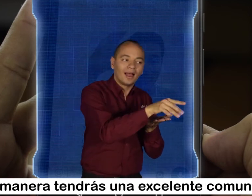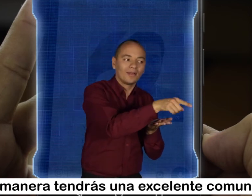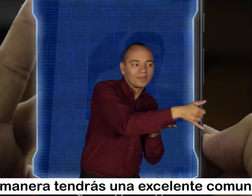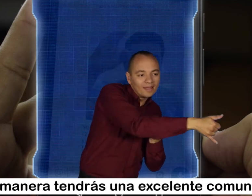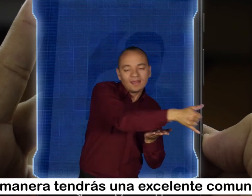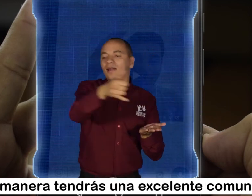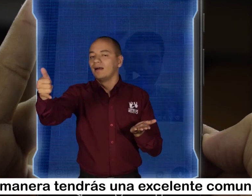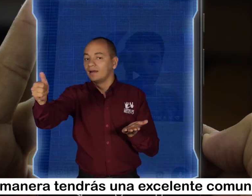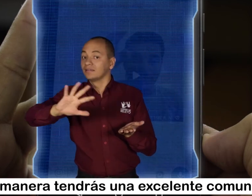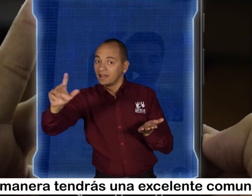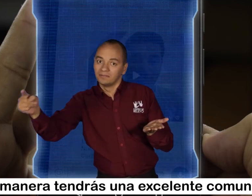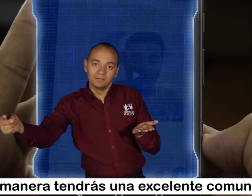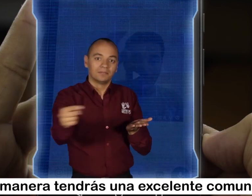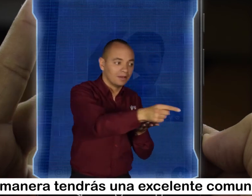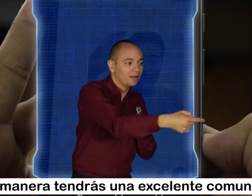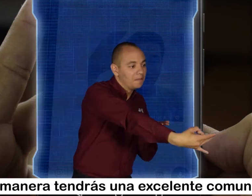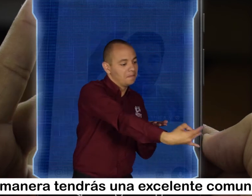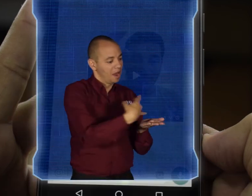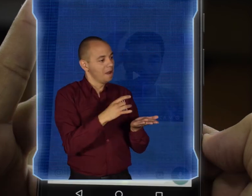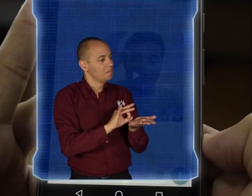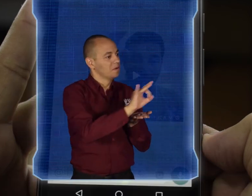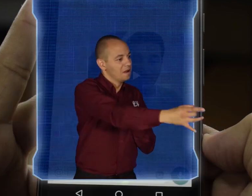tendrás una excelente comunicación.